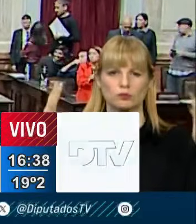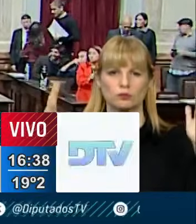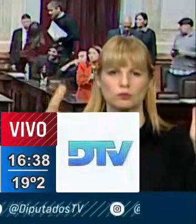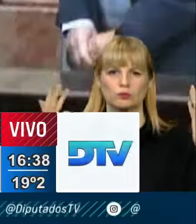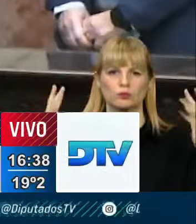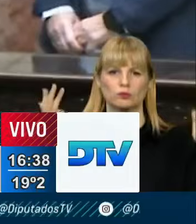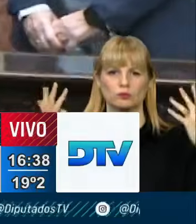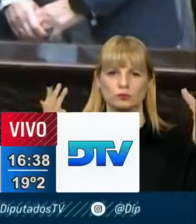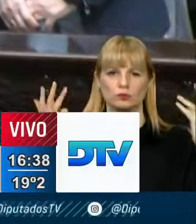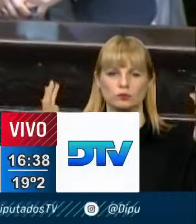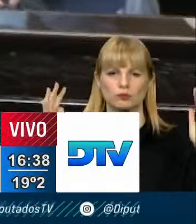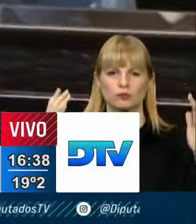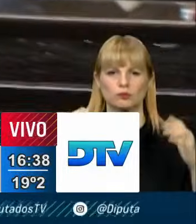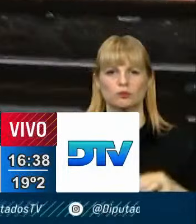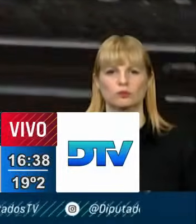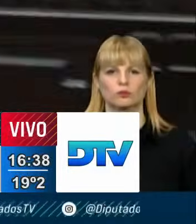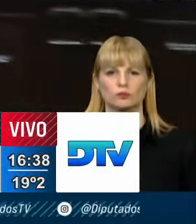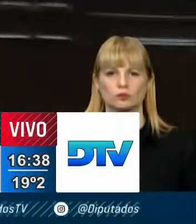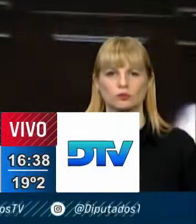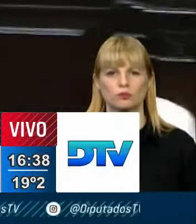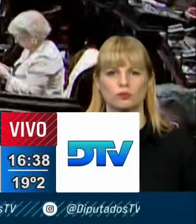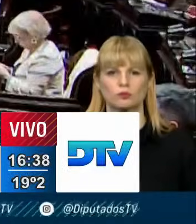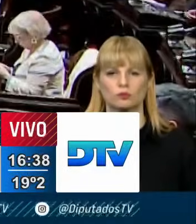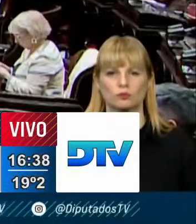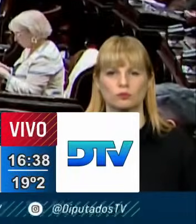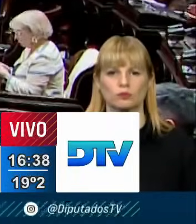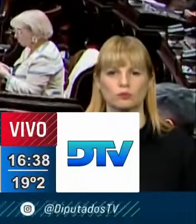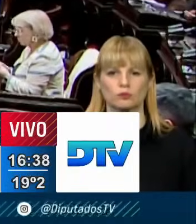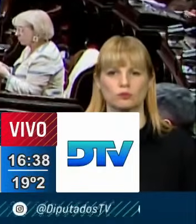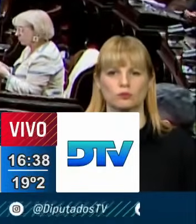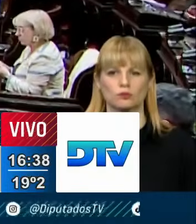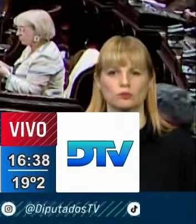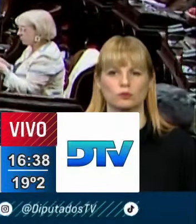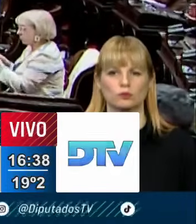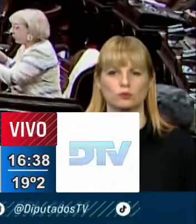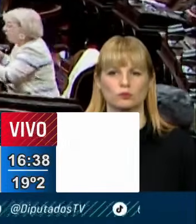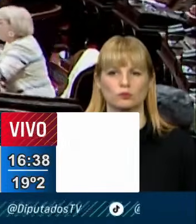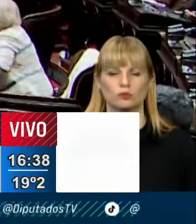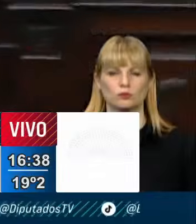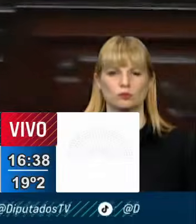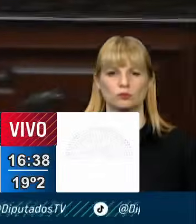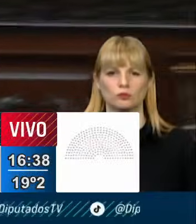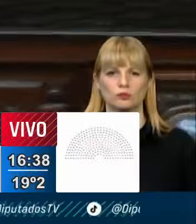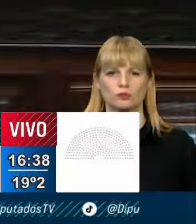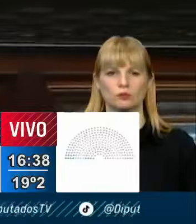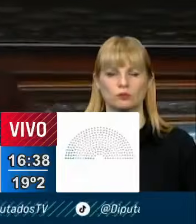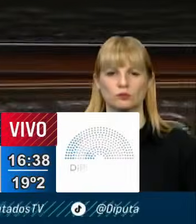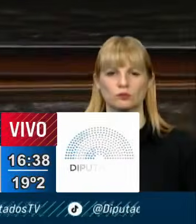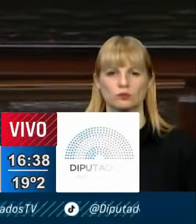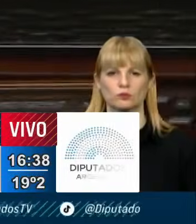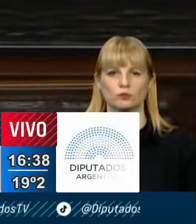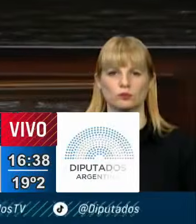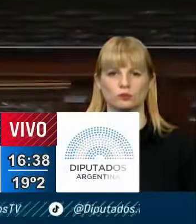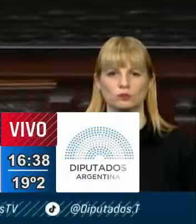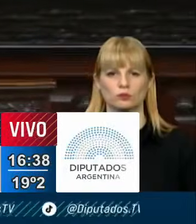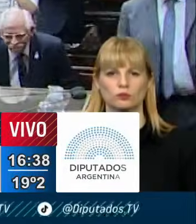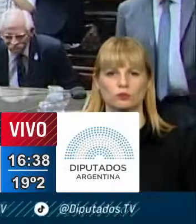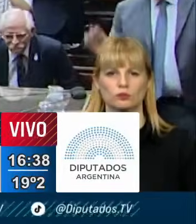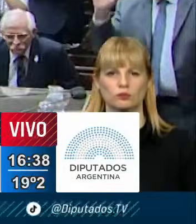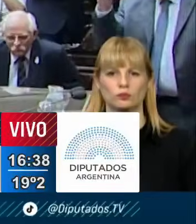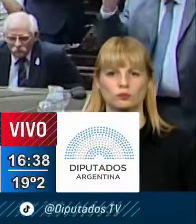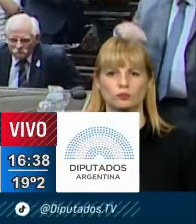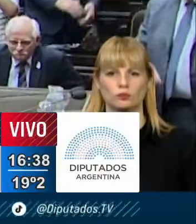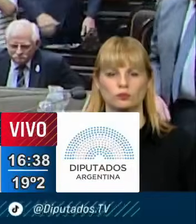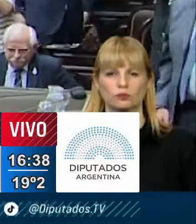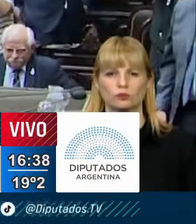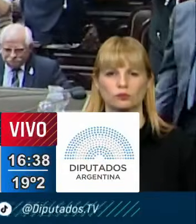En cuando ingresó el ministro coordinador, 7 horas estuvo en el recinto, casi 7